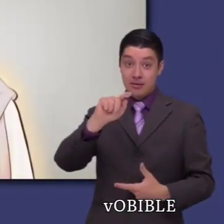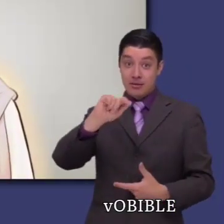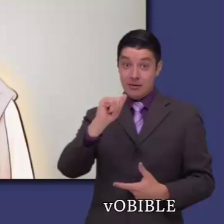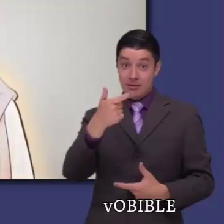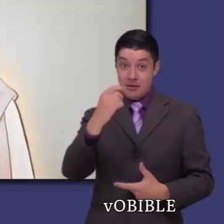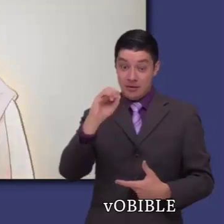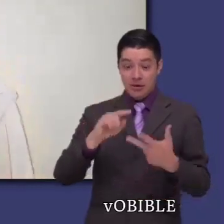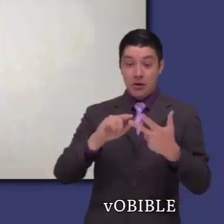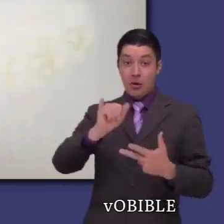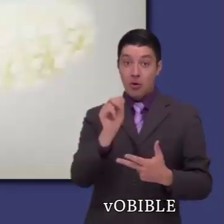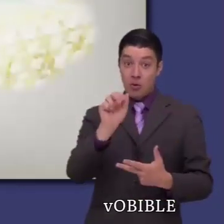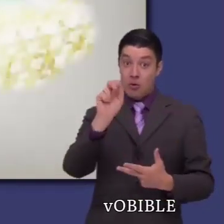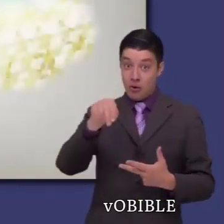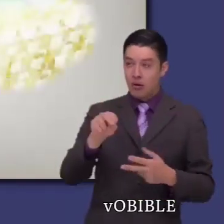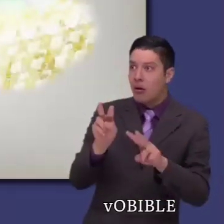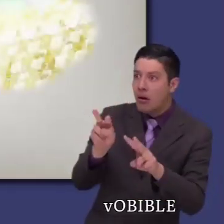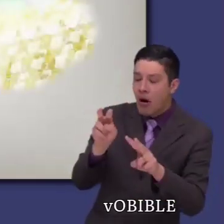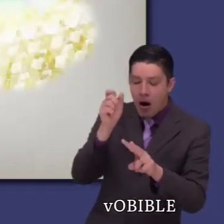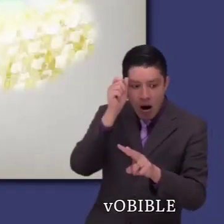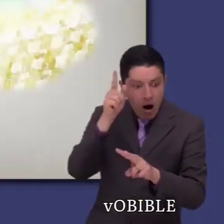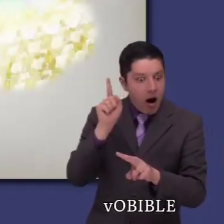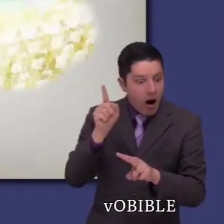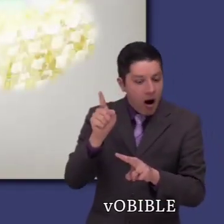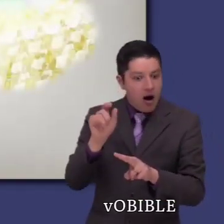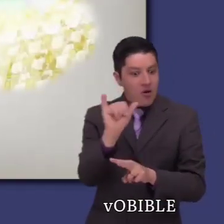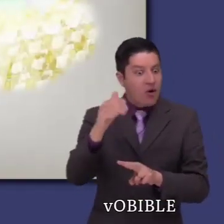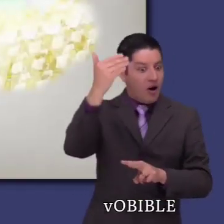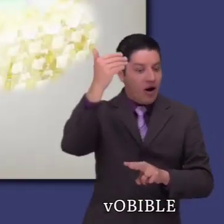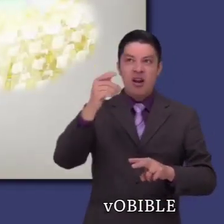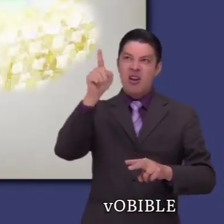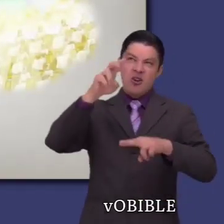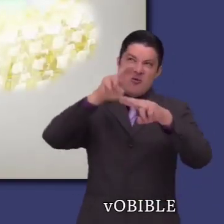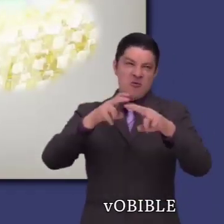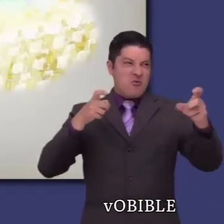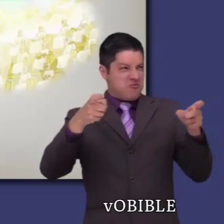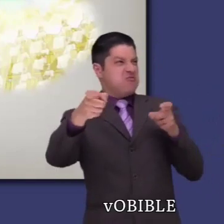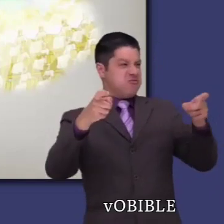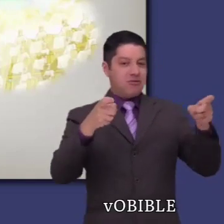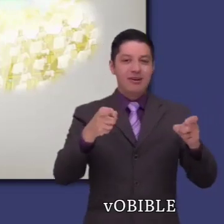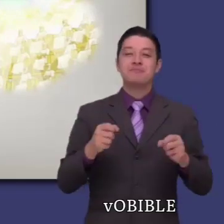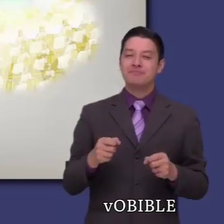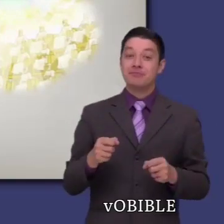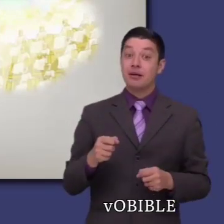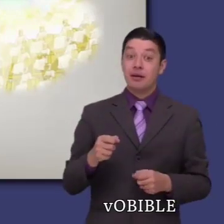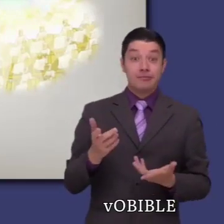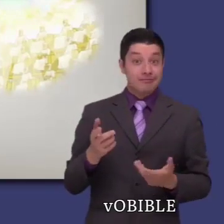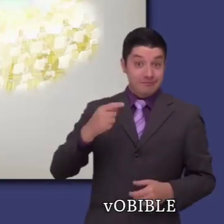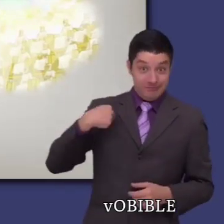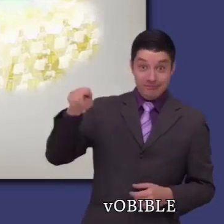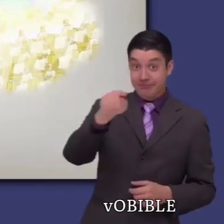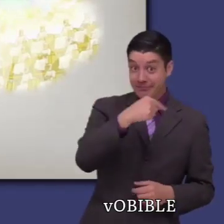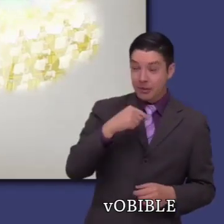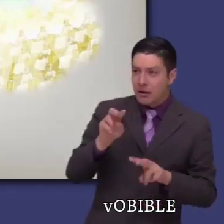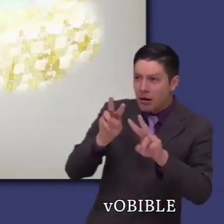La transfiguración confirmó la palabra profética, por lo que los seguidores de Cristo tendrían que prestarle atención, como a una